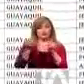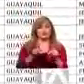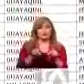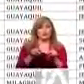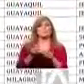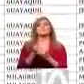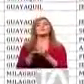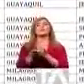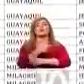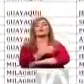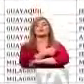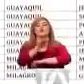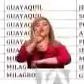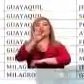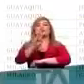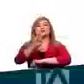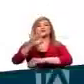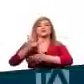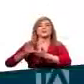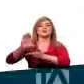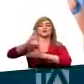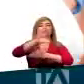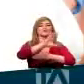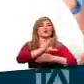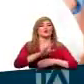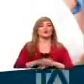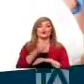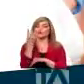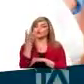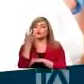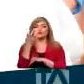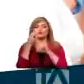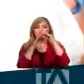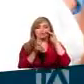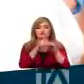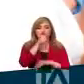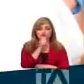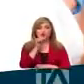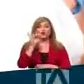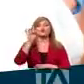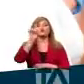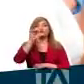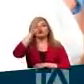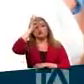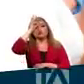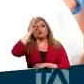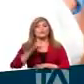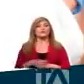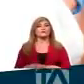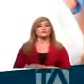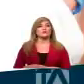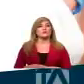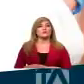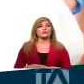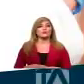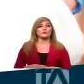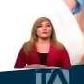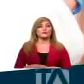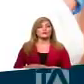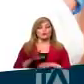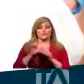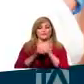vacunación. Son 96 puntos en total. 14 son centros gerontológicos, 81 hospitales. Y también está la planta central